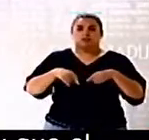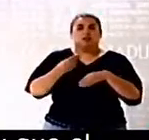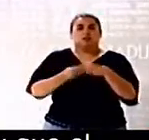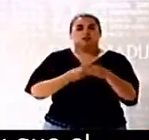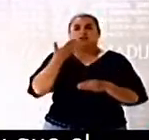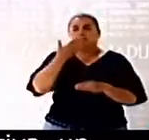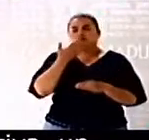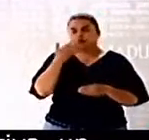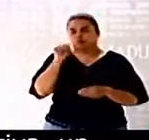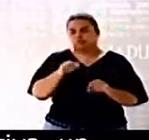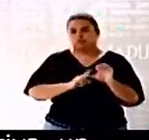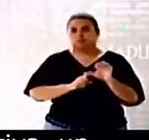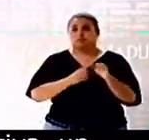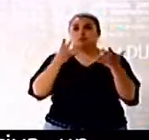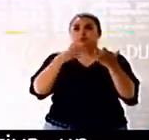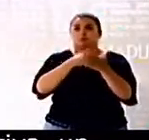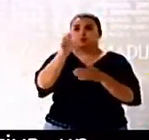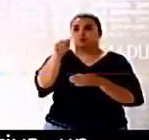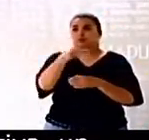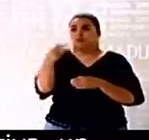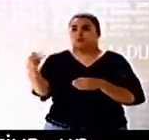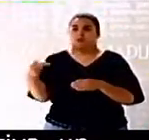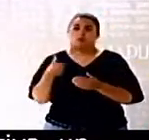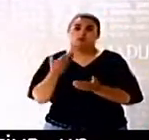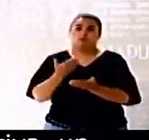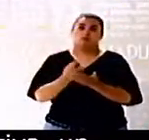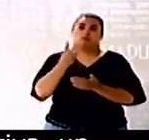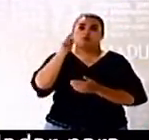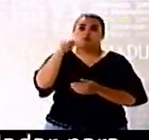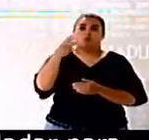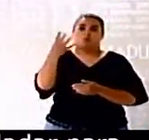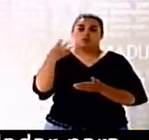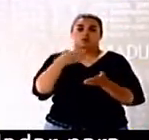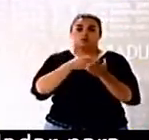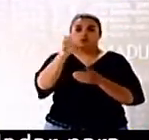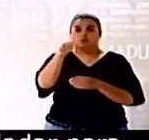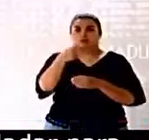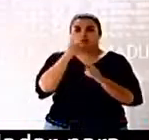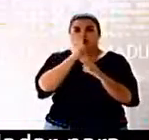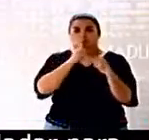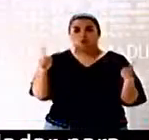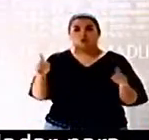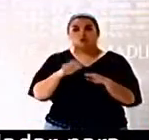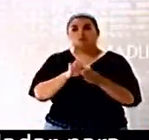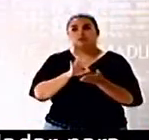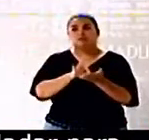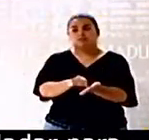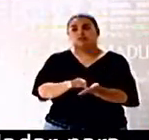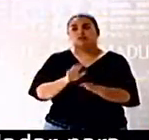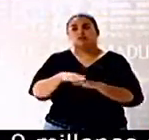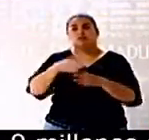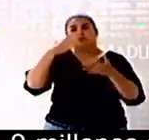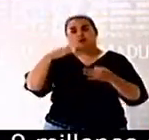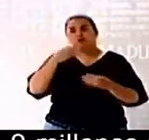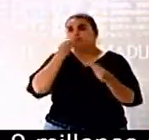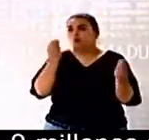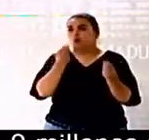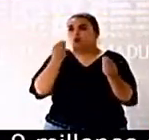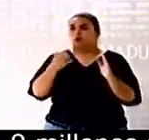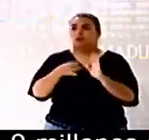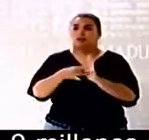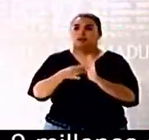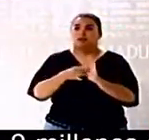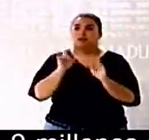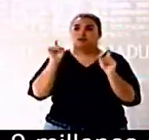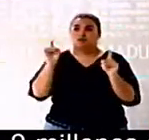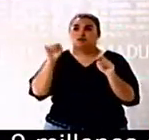en Extremadura. 9 millones de euros de licitación, 2,4 millones de euros anuales para este servicio que mejora y garantiza la calidad de la educación